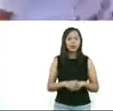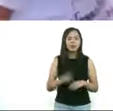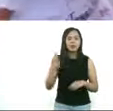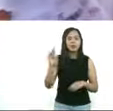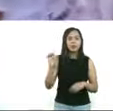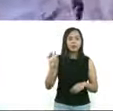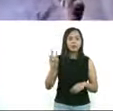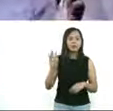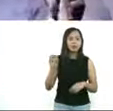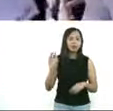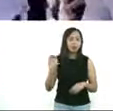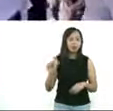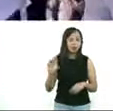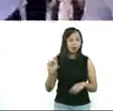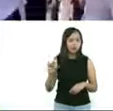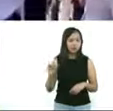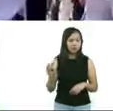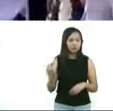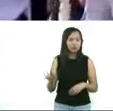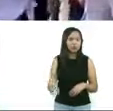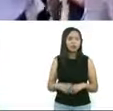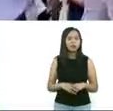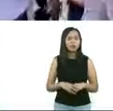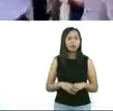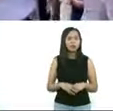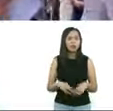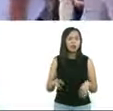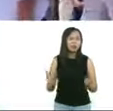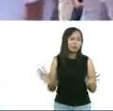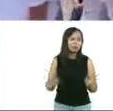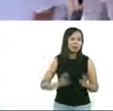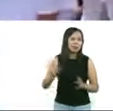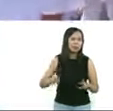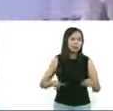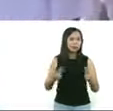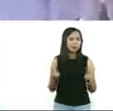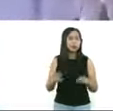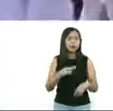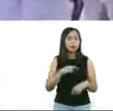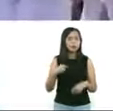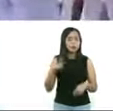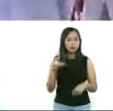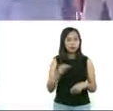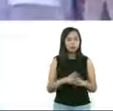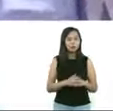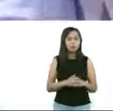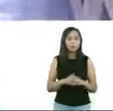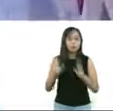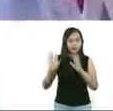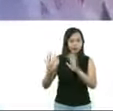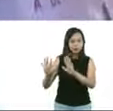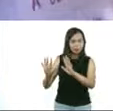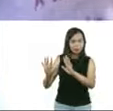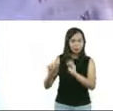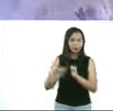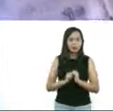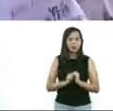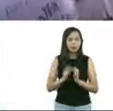revocación. No vamos a permitir que se vuelvan cotidianas las consultas populares. Ahí, párale.